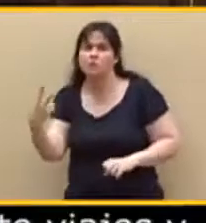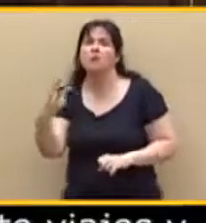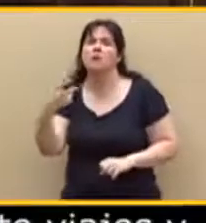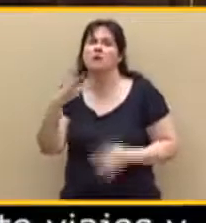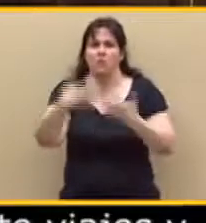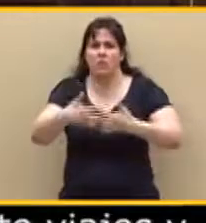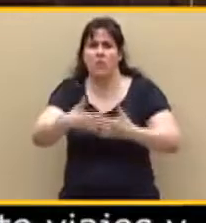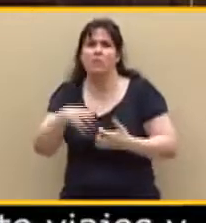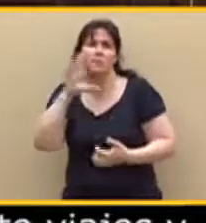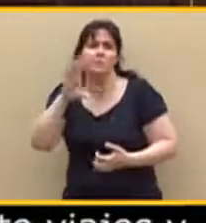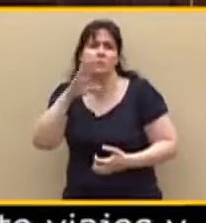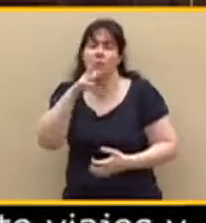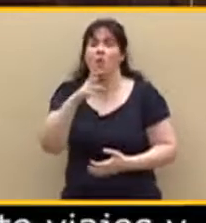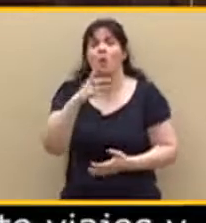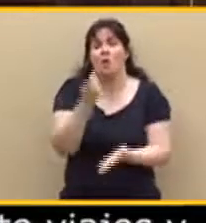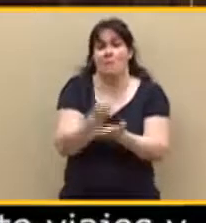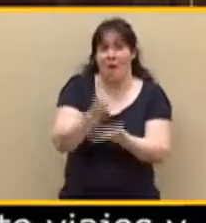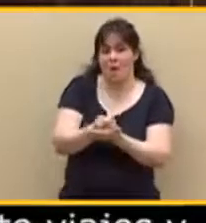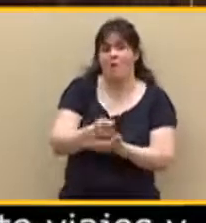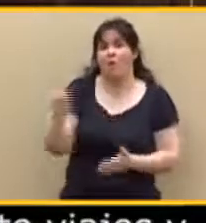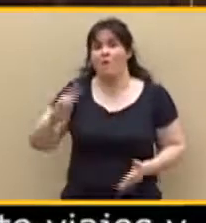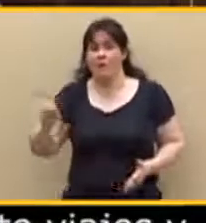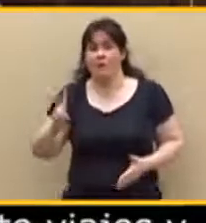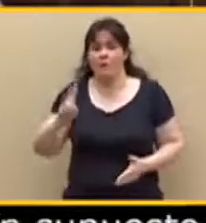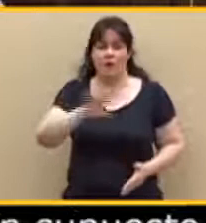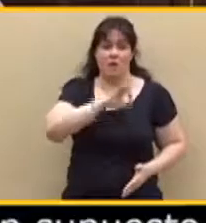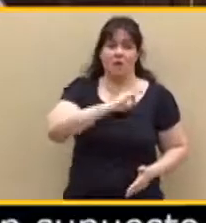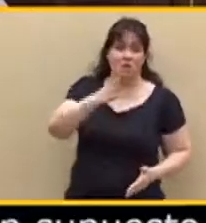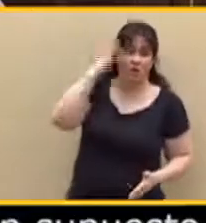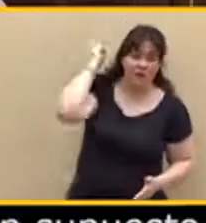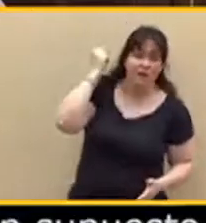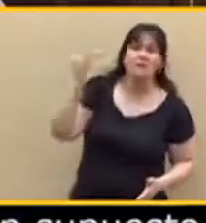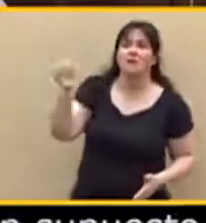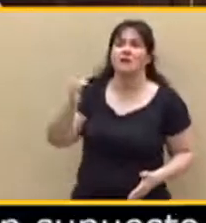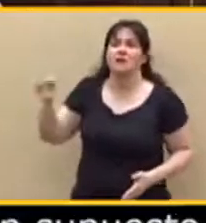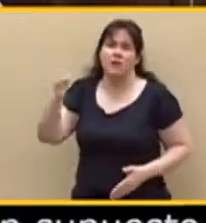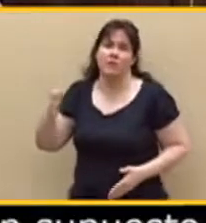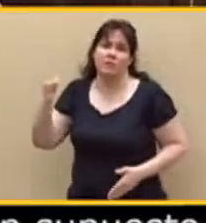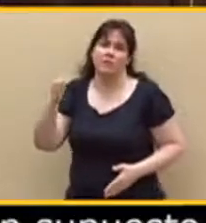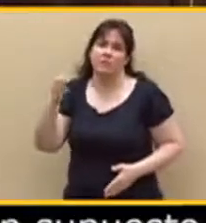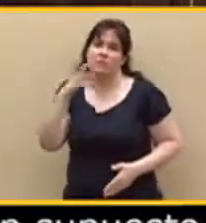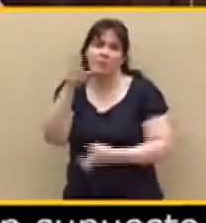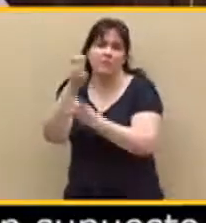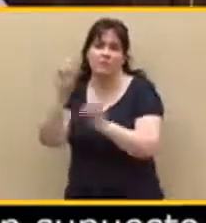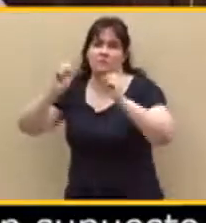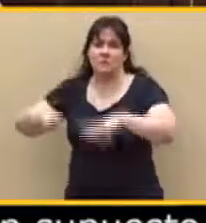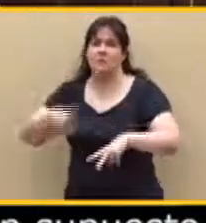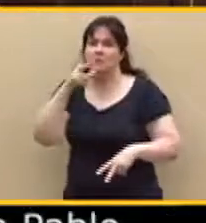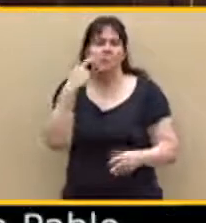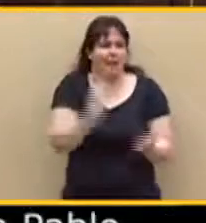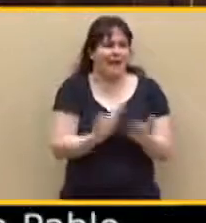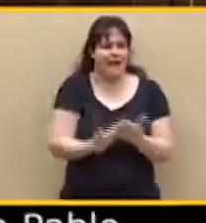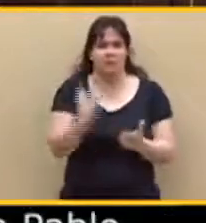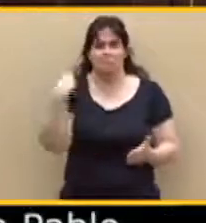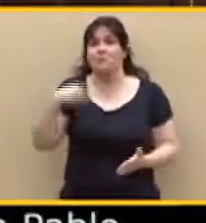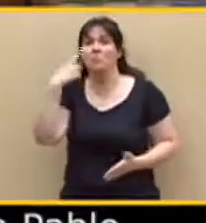de pago del gobierno venezolano a Pablo Iglesias en un paraíso fiscal cuya falsedad acreditó el propio banco. La investigación